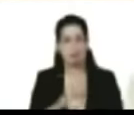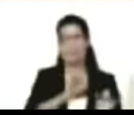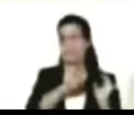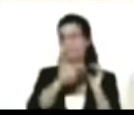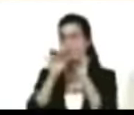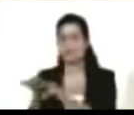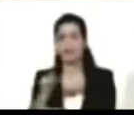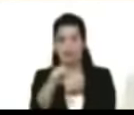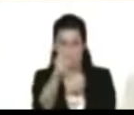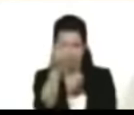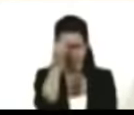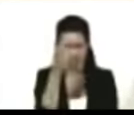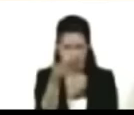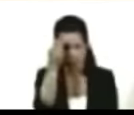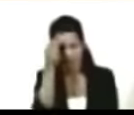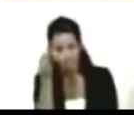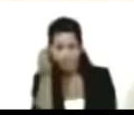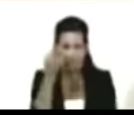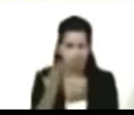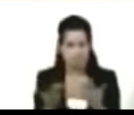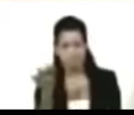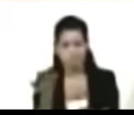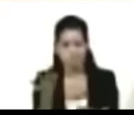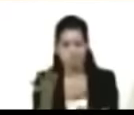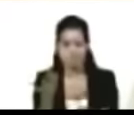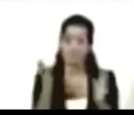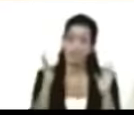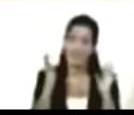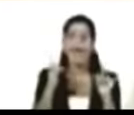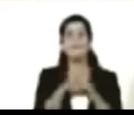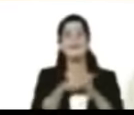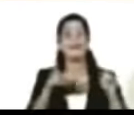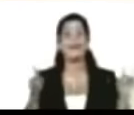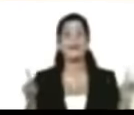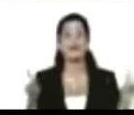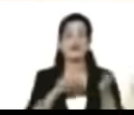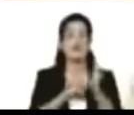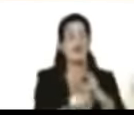Alguien tiene que pensar en eso, ¿verdad? Pero Rondón no ha peleado.